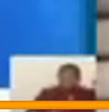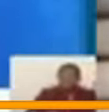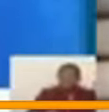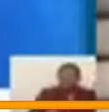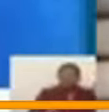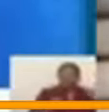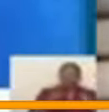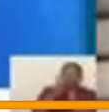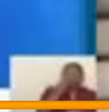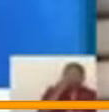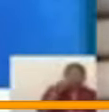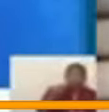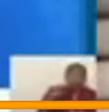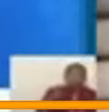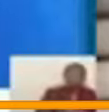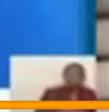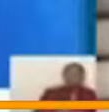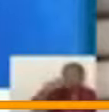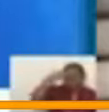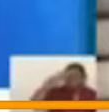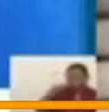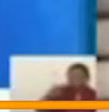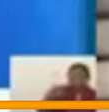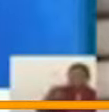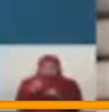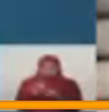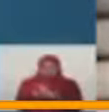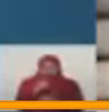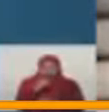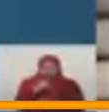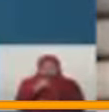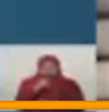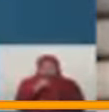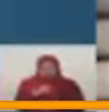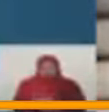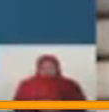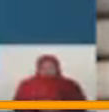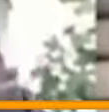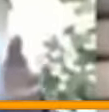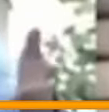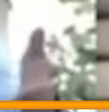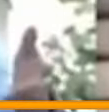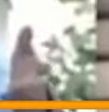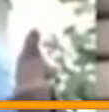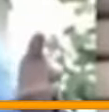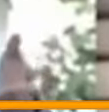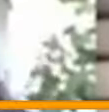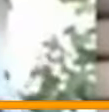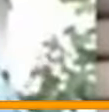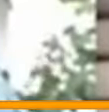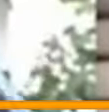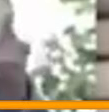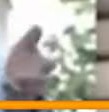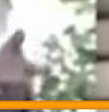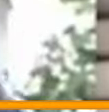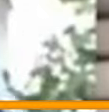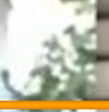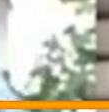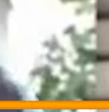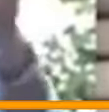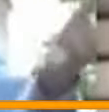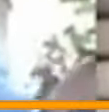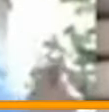sana y funcional, que saben, muchos de ellos, que de quedarse en la forma en la que están